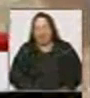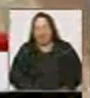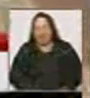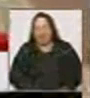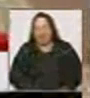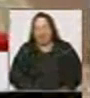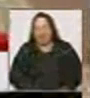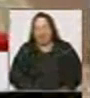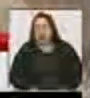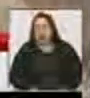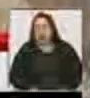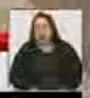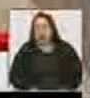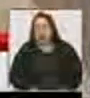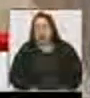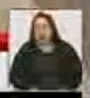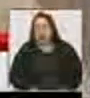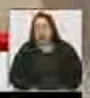Congresista Víctor Andrés García Belón.